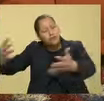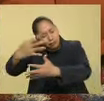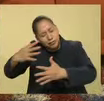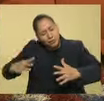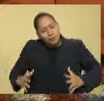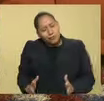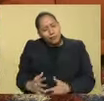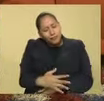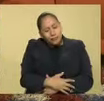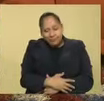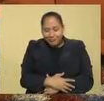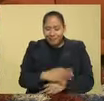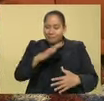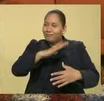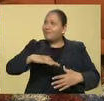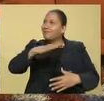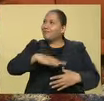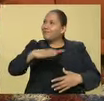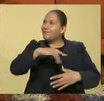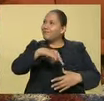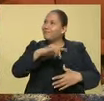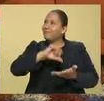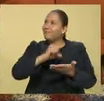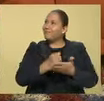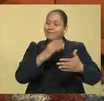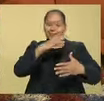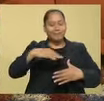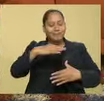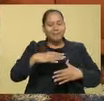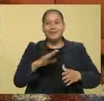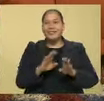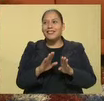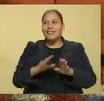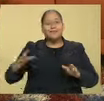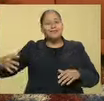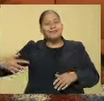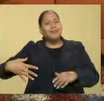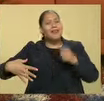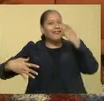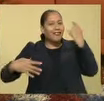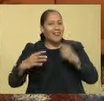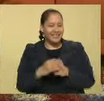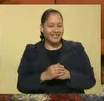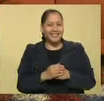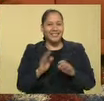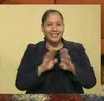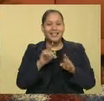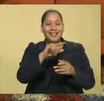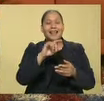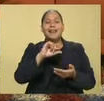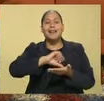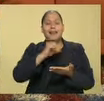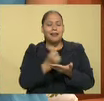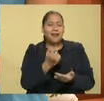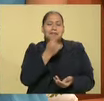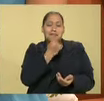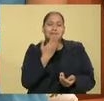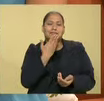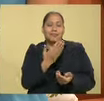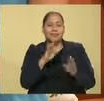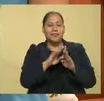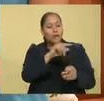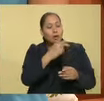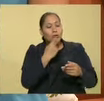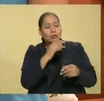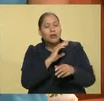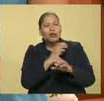te caben en un brazo así, la pueden agarrar y vámonos o algo. Entonces, Entonces, bueno, cuanto más simple, pues las cosas que utilicen